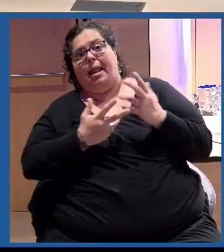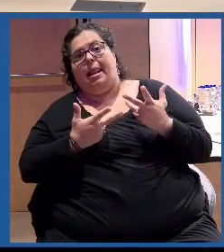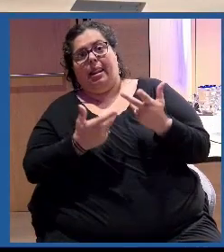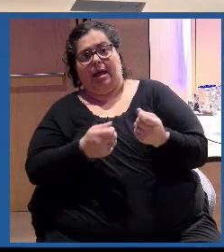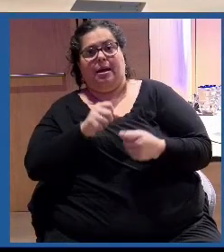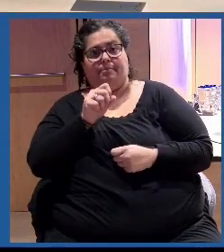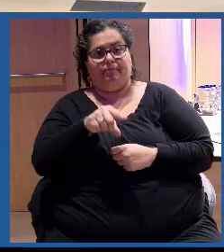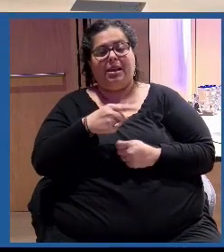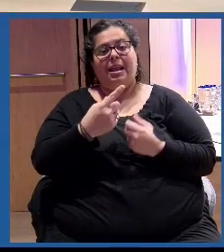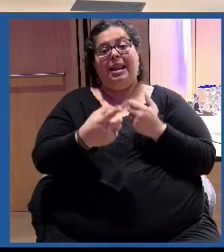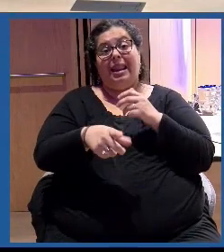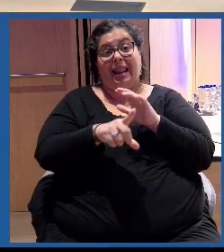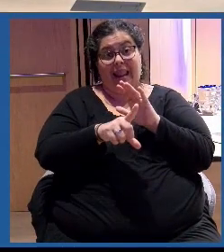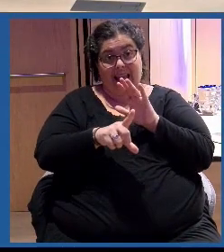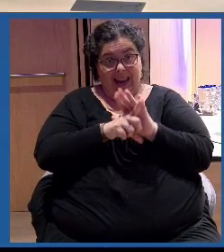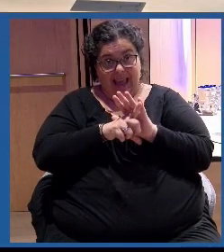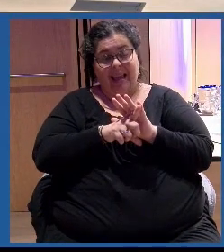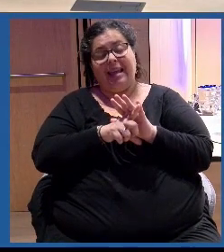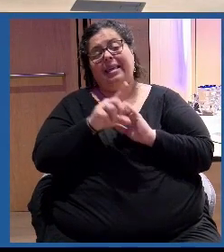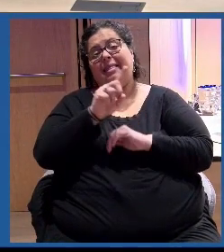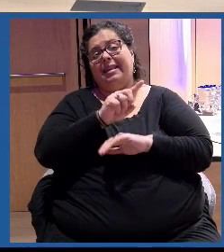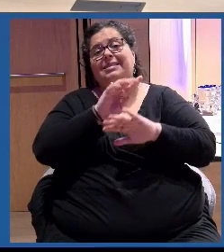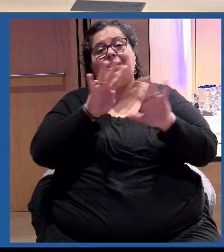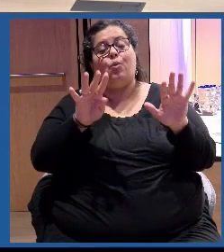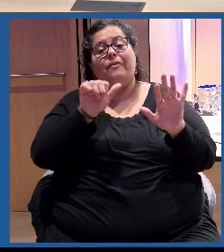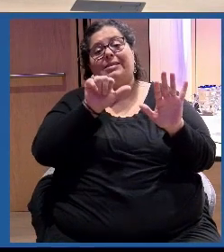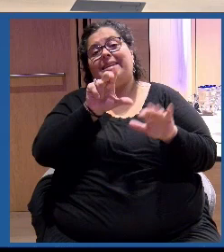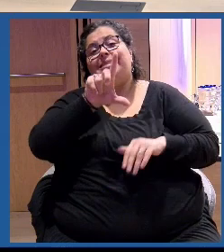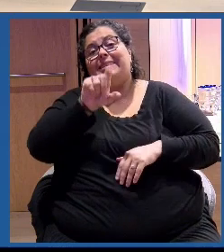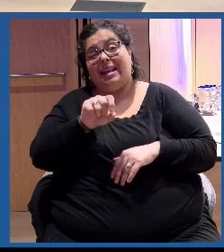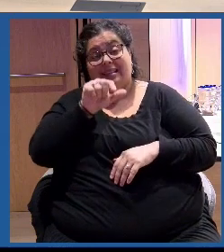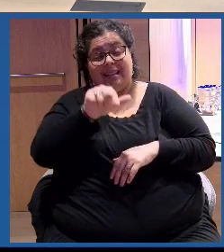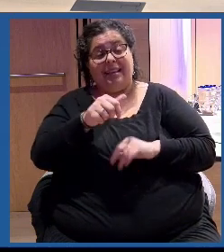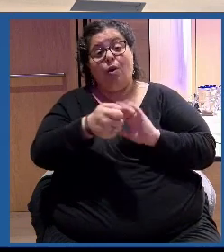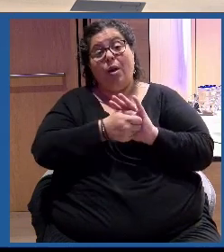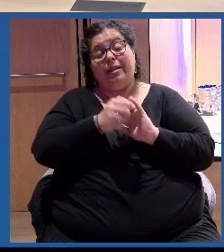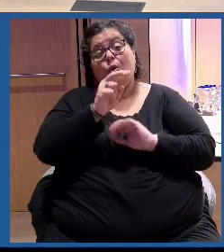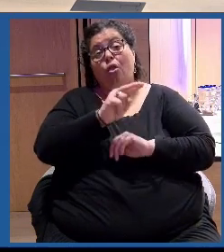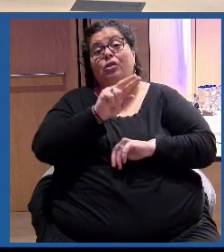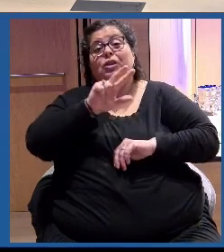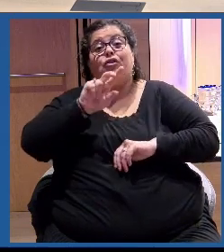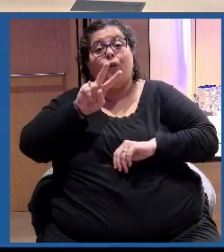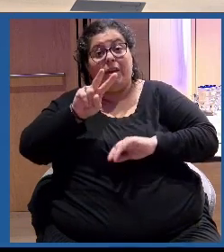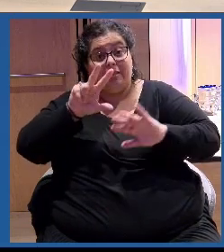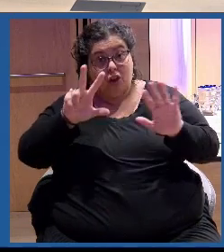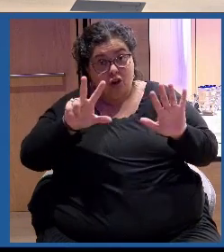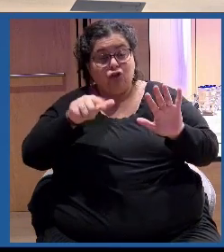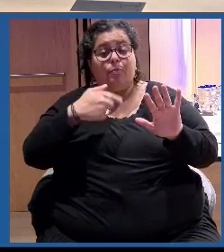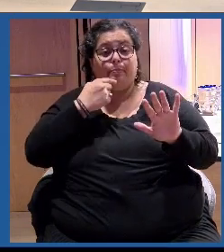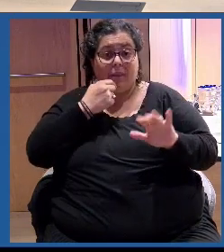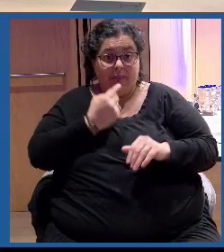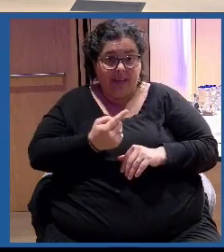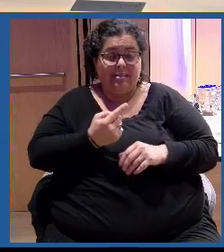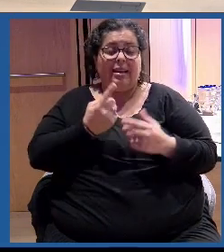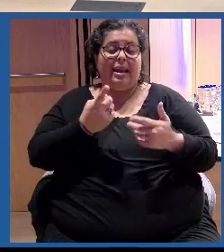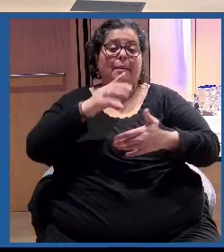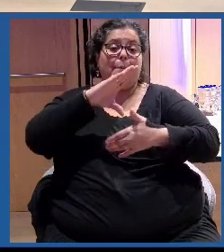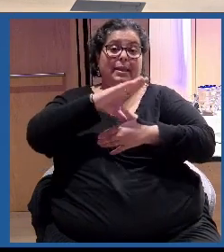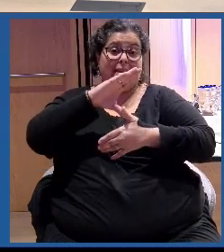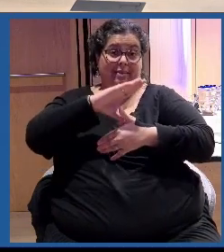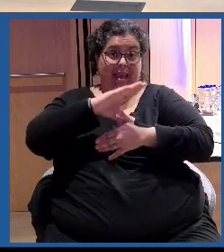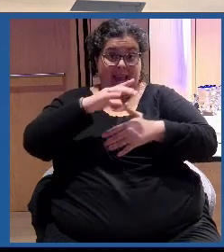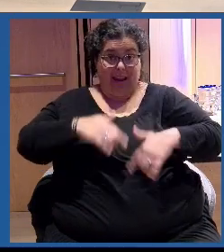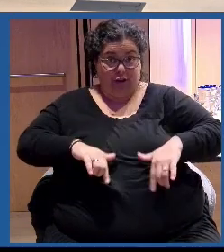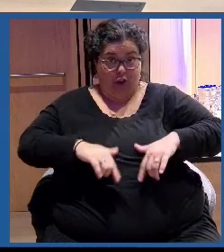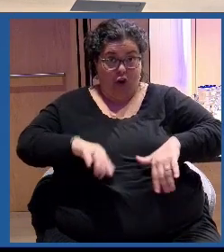de la Ley 19.670, en su artículo 228, es el que le otorga al Ministerio de Desarrollo Social